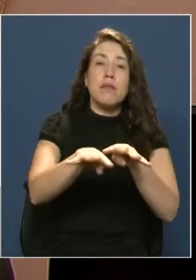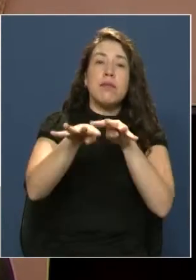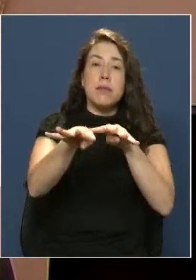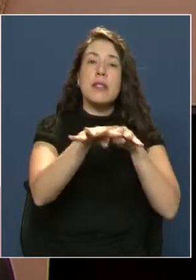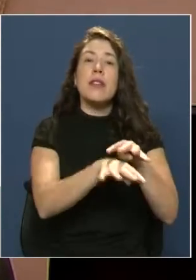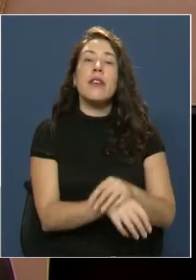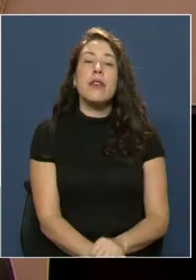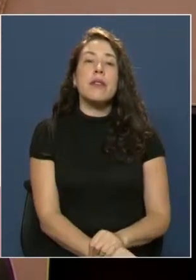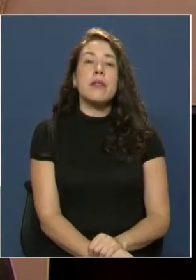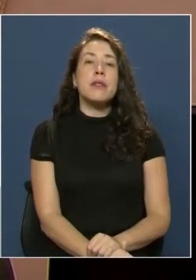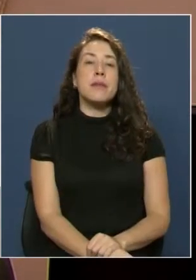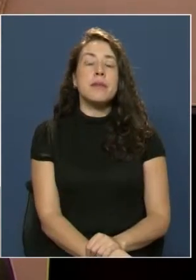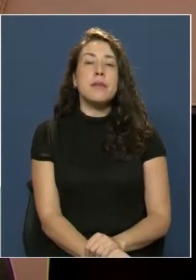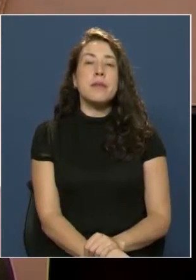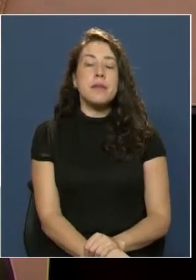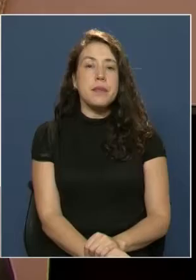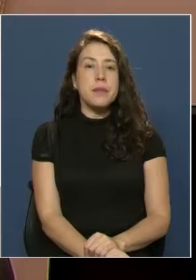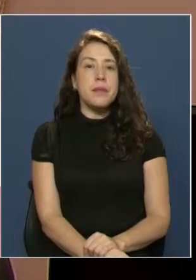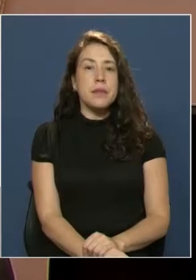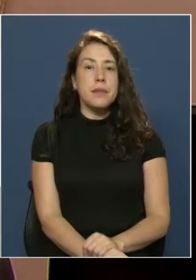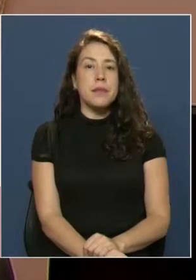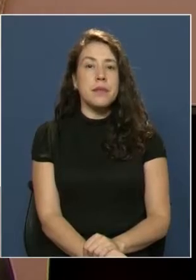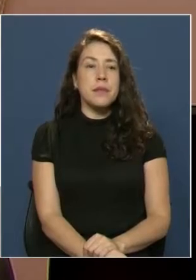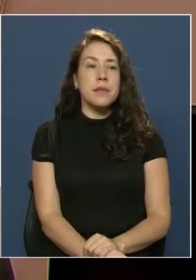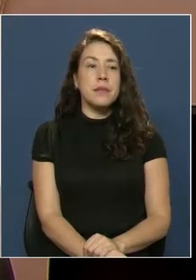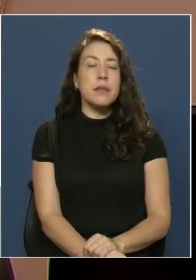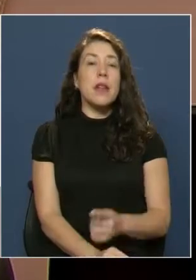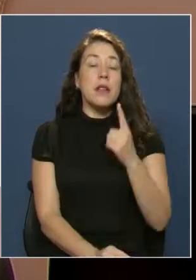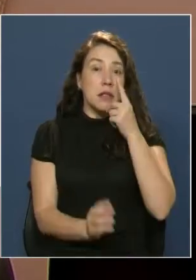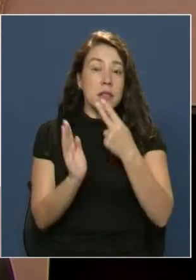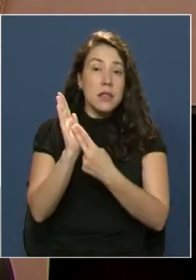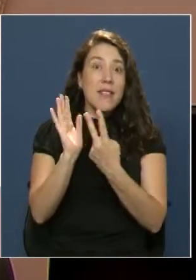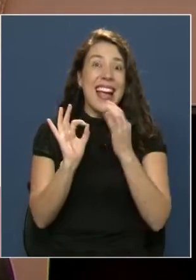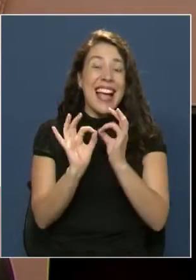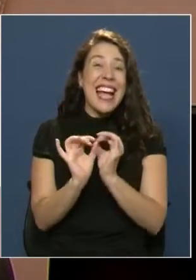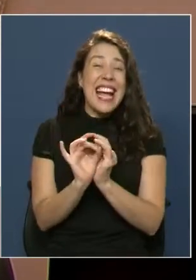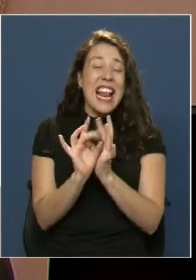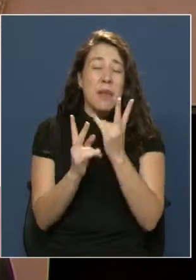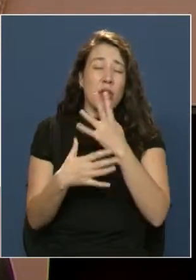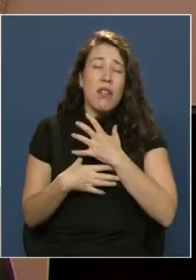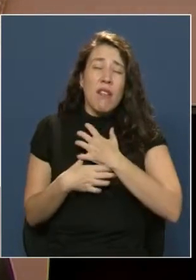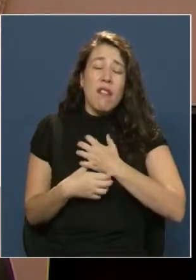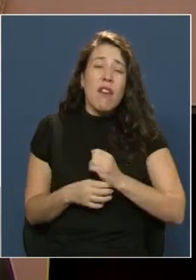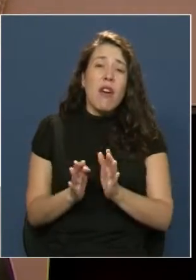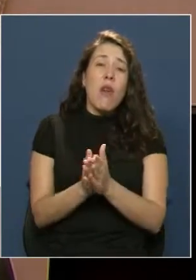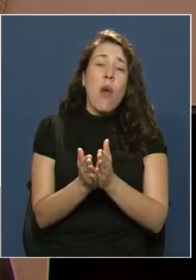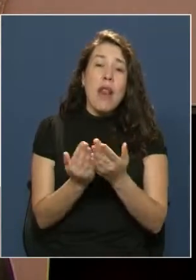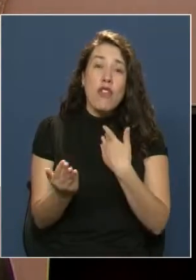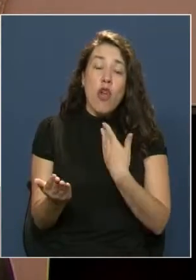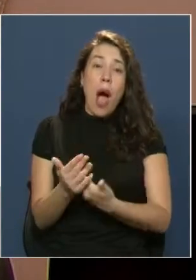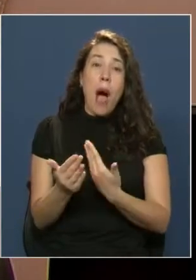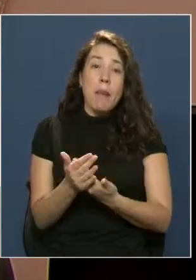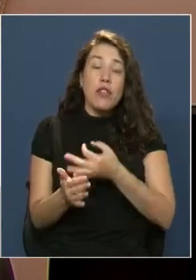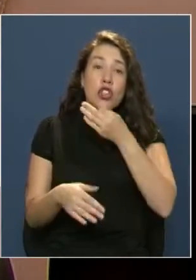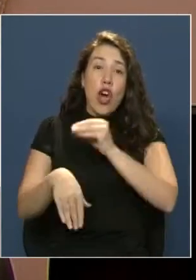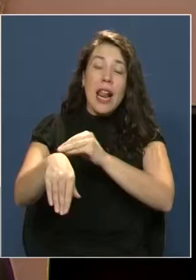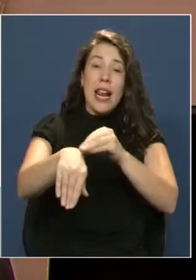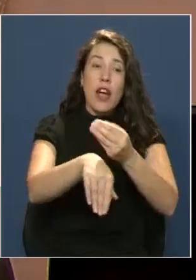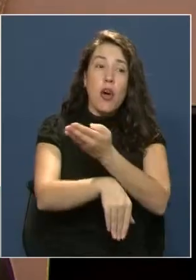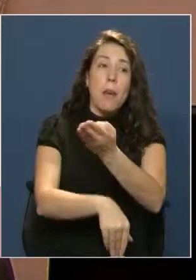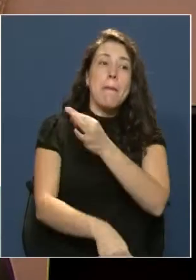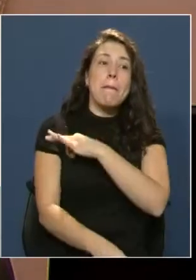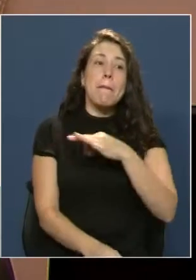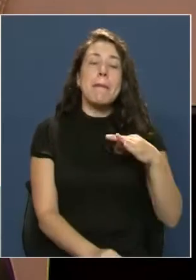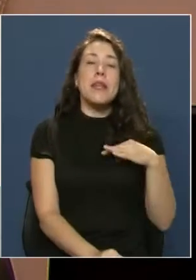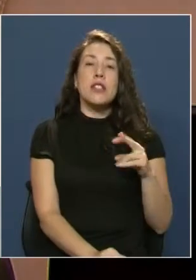Un exterminio que está muy bien graficado y de manera muy desgarradora en un libro que aprovecho de recomendarle al